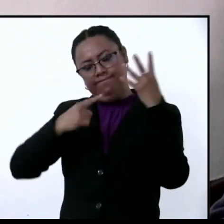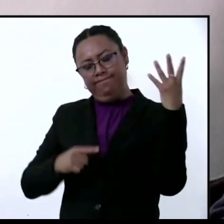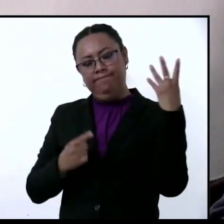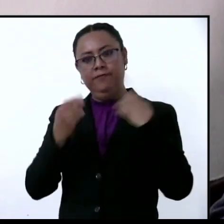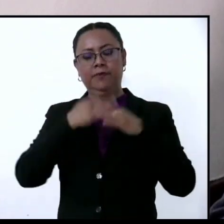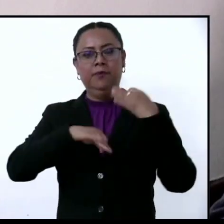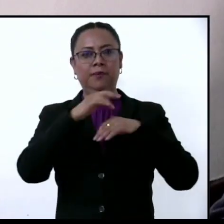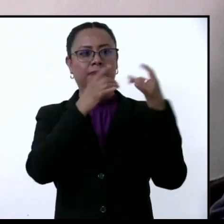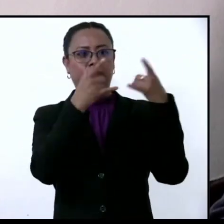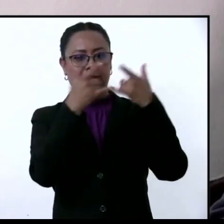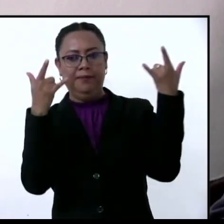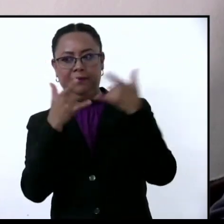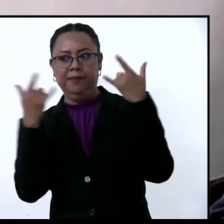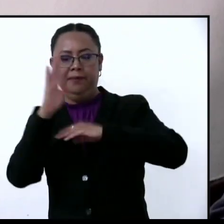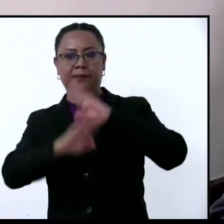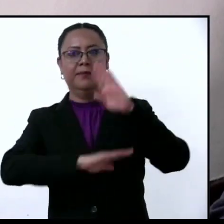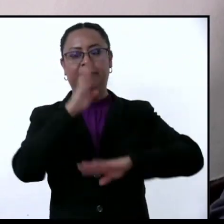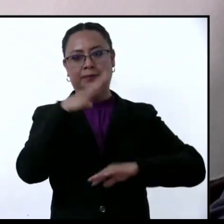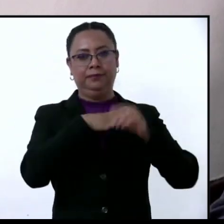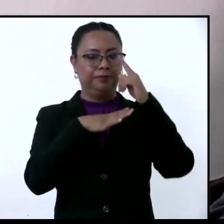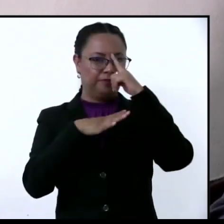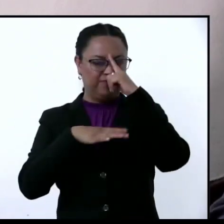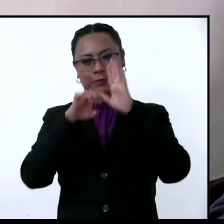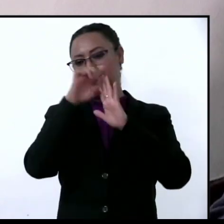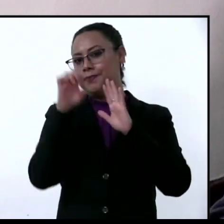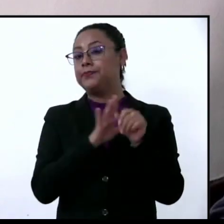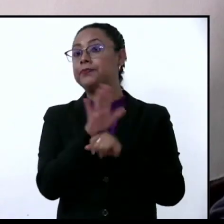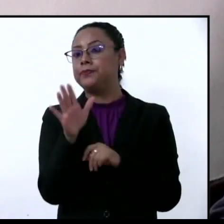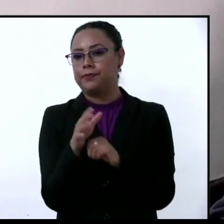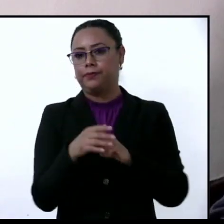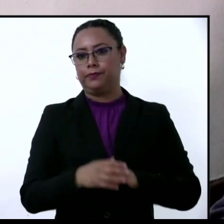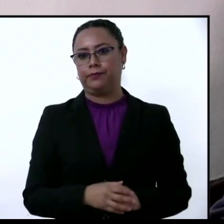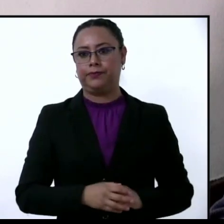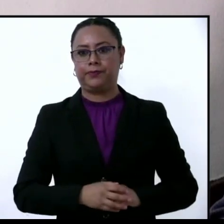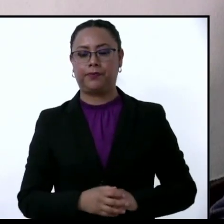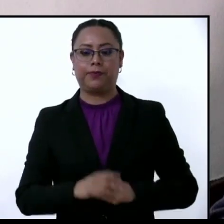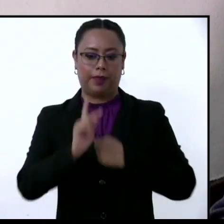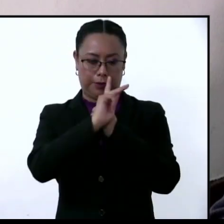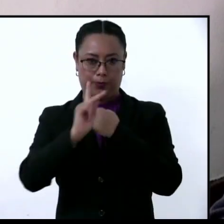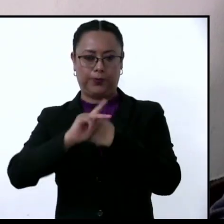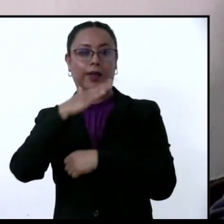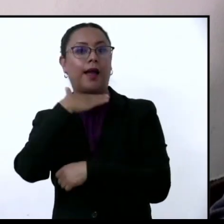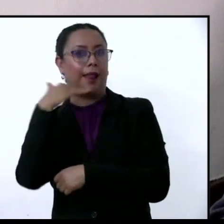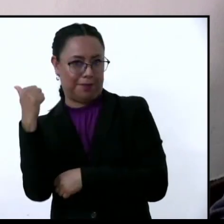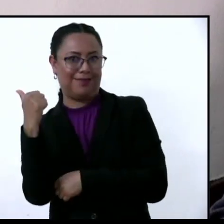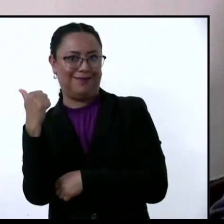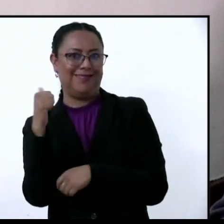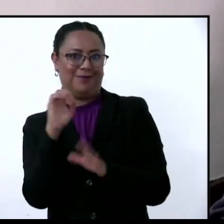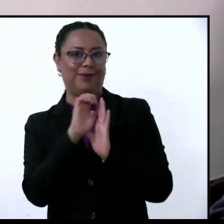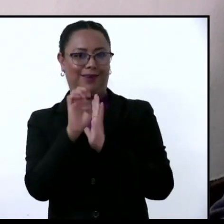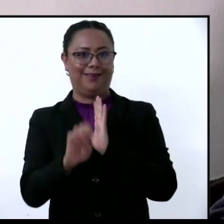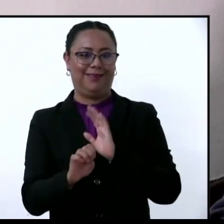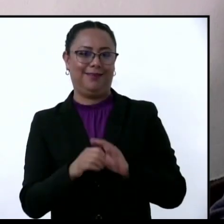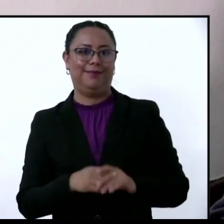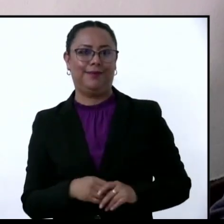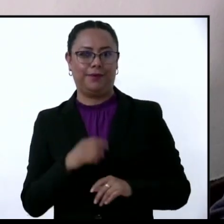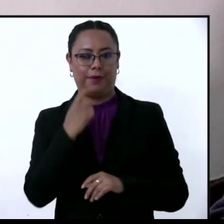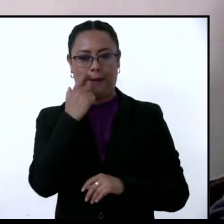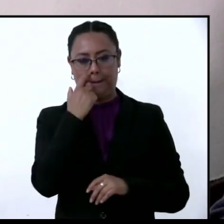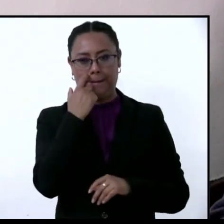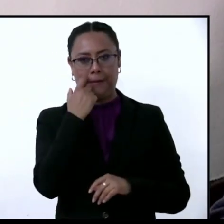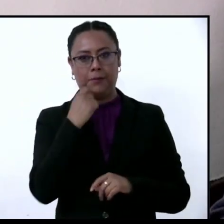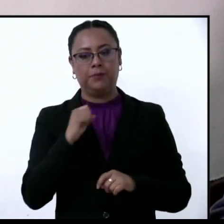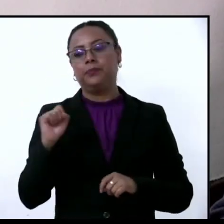esos casos de éxito que se ha tenido, como por ejemplo con el país de Alemania. Y